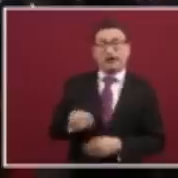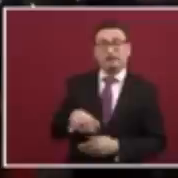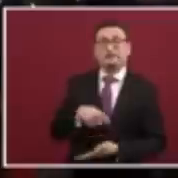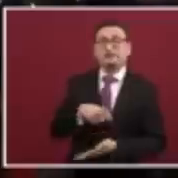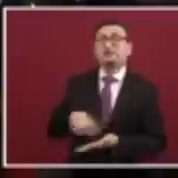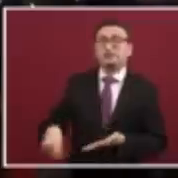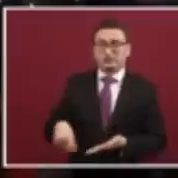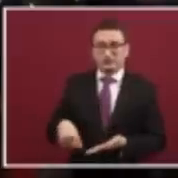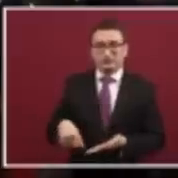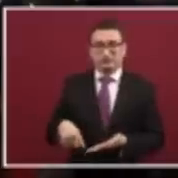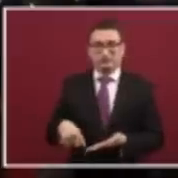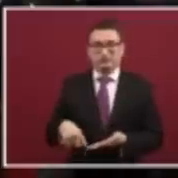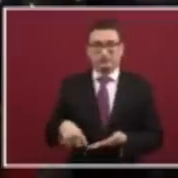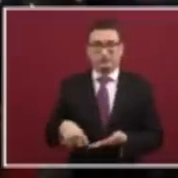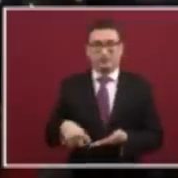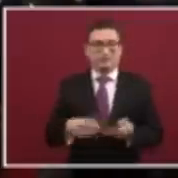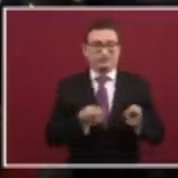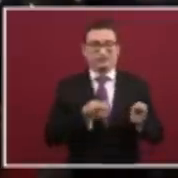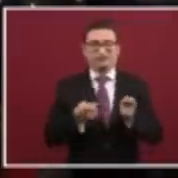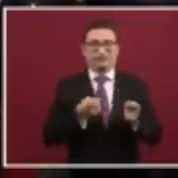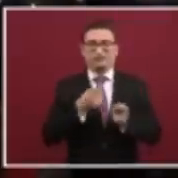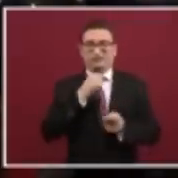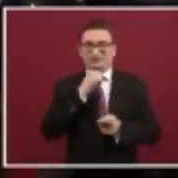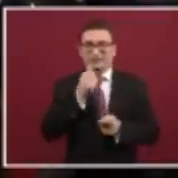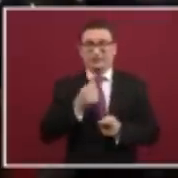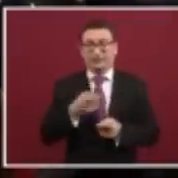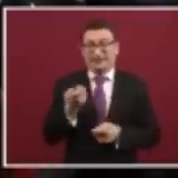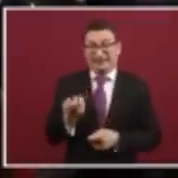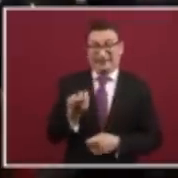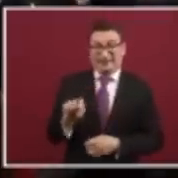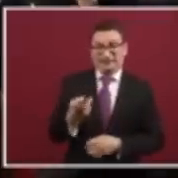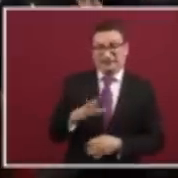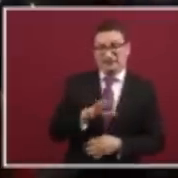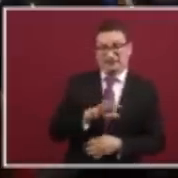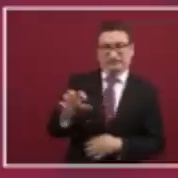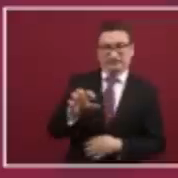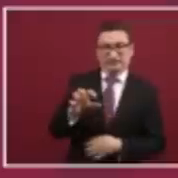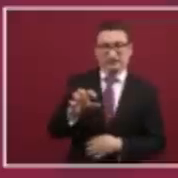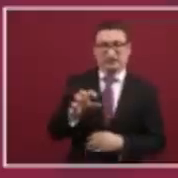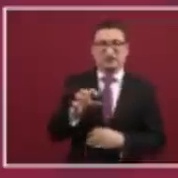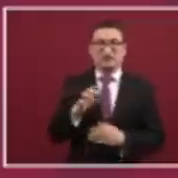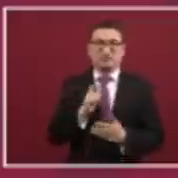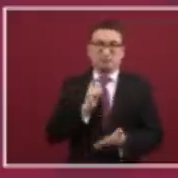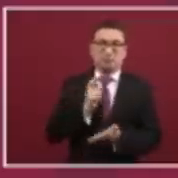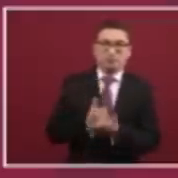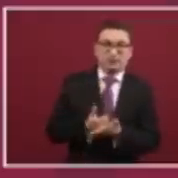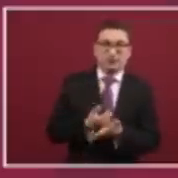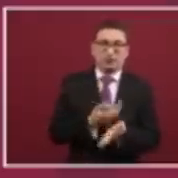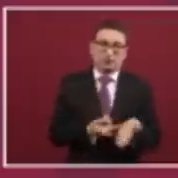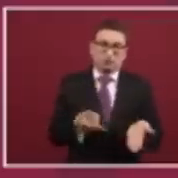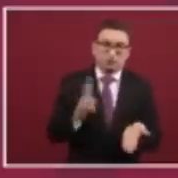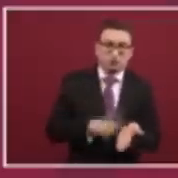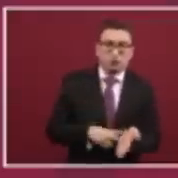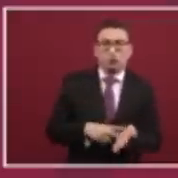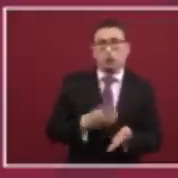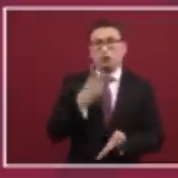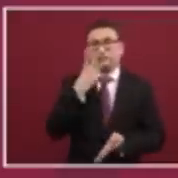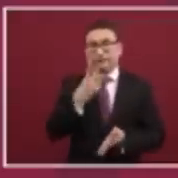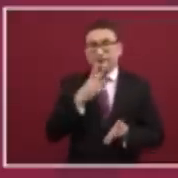ya sin ningún control. Y por esas 500 se pagaban 2-3 veces más.